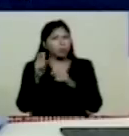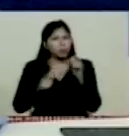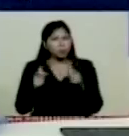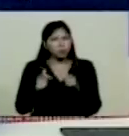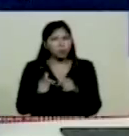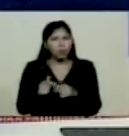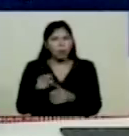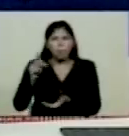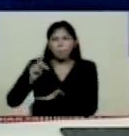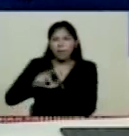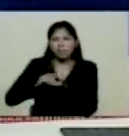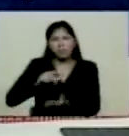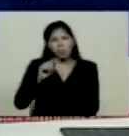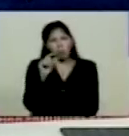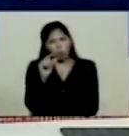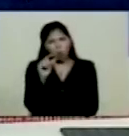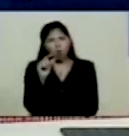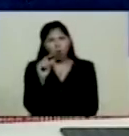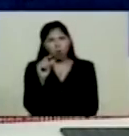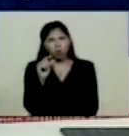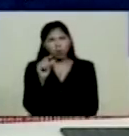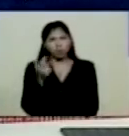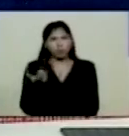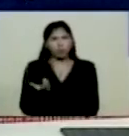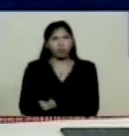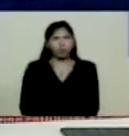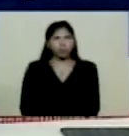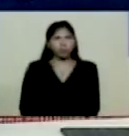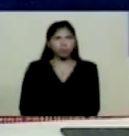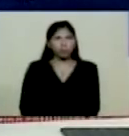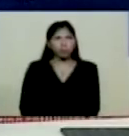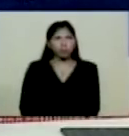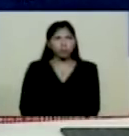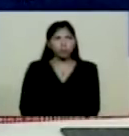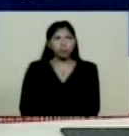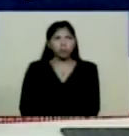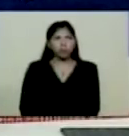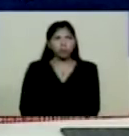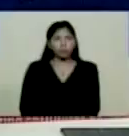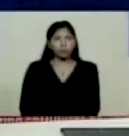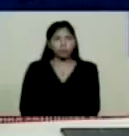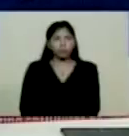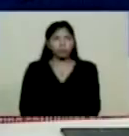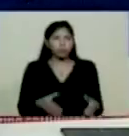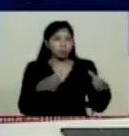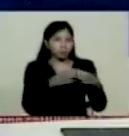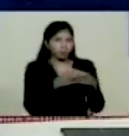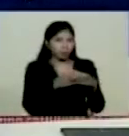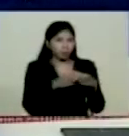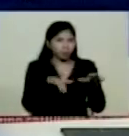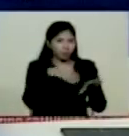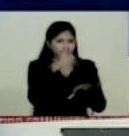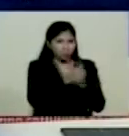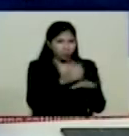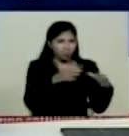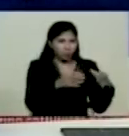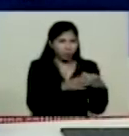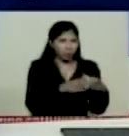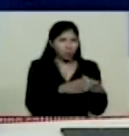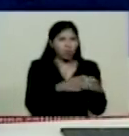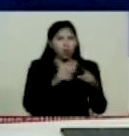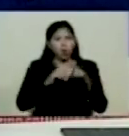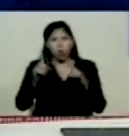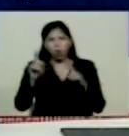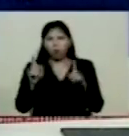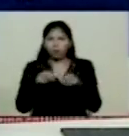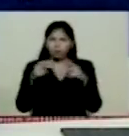era favorable al gobierno bolivariano, a la fuerza de la revolución. Bueno, cuando digo Luis Vicente, Me refiero también a consultores 21, no es nada más